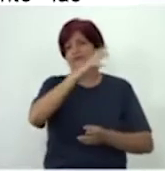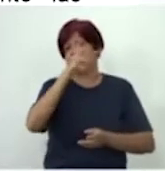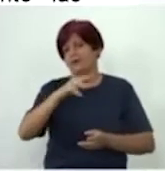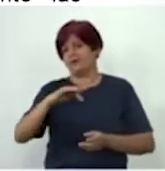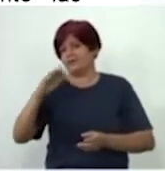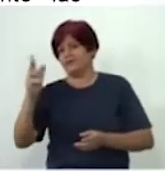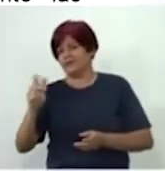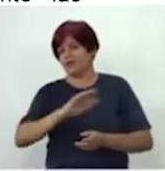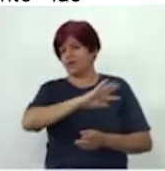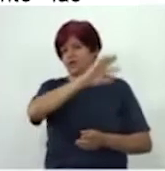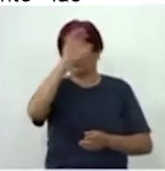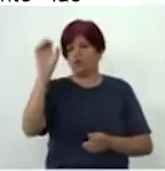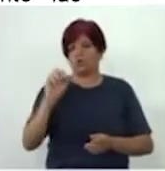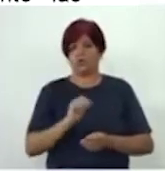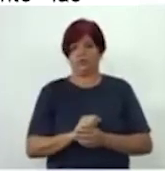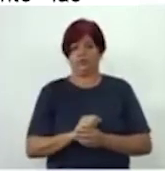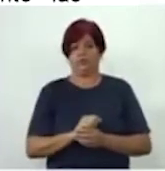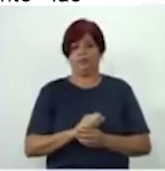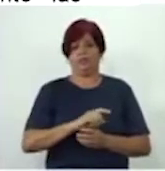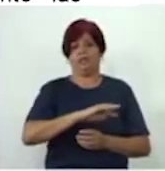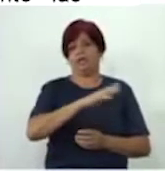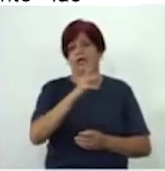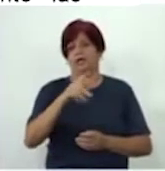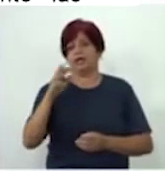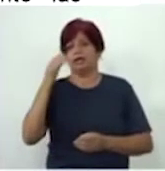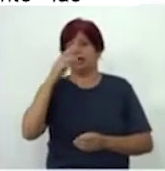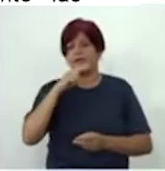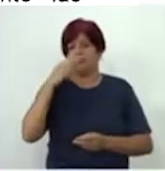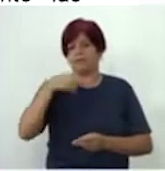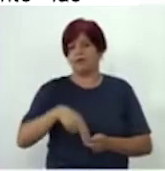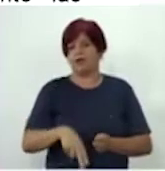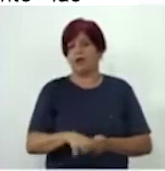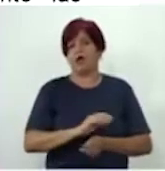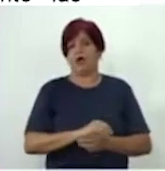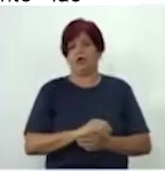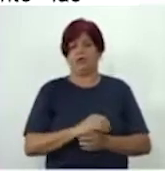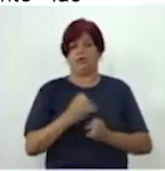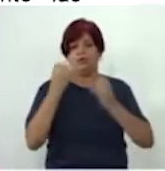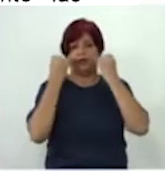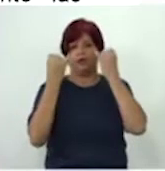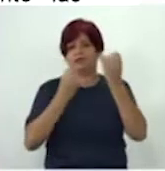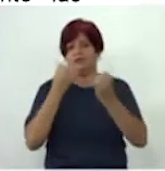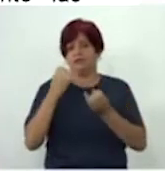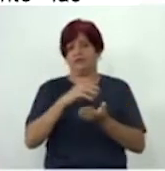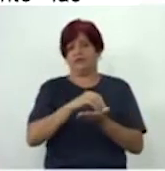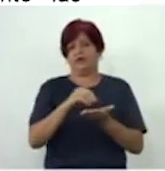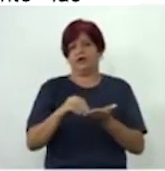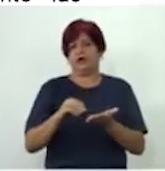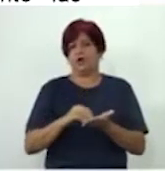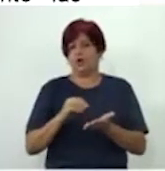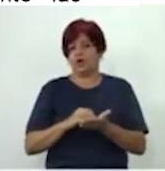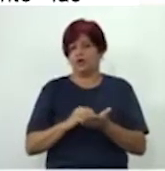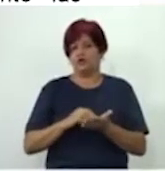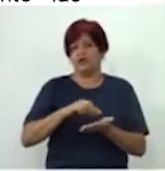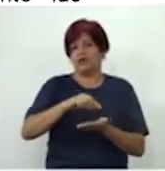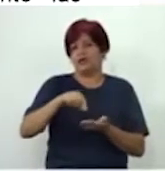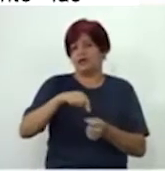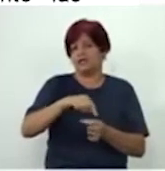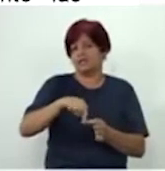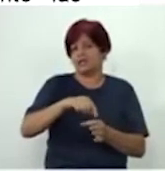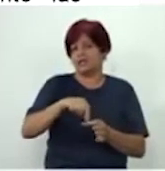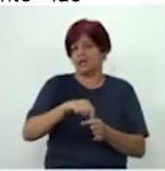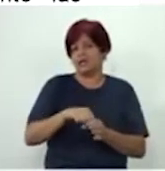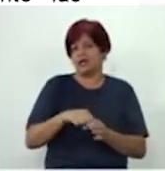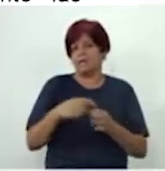continental, describir el relieve submarino, definir, identificar y localizar las islas por